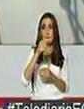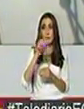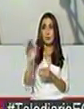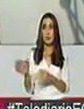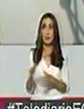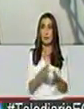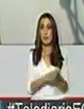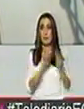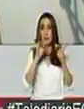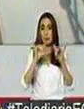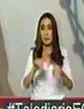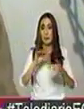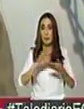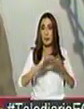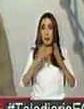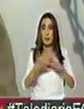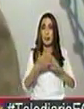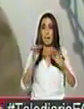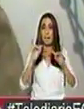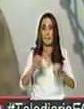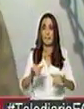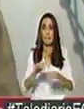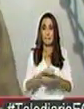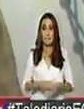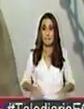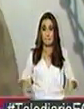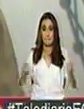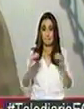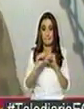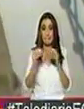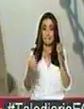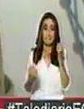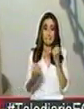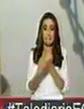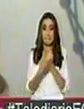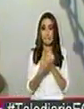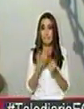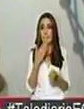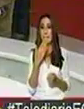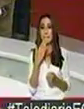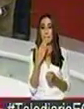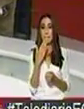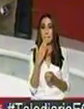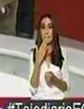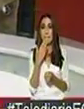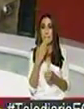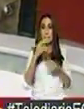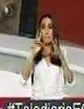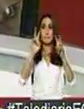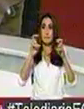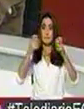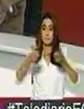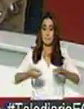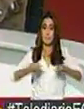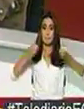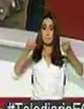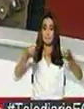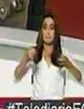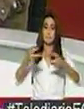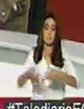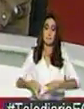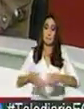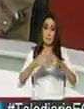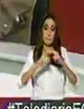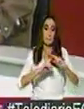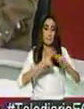ahí, en ese lugar, donde llegó el presidente de la República a comprometer también el apoyo del gobierno, incluso con la entrega de créditos hipotecarios